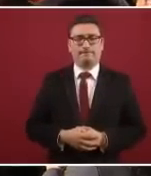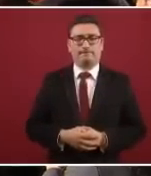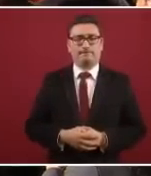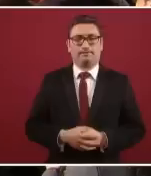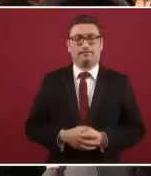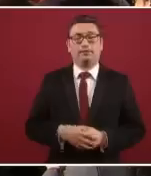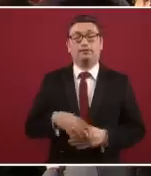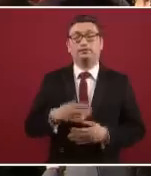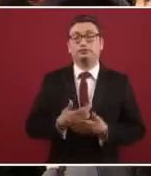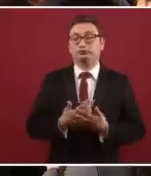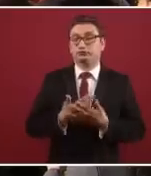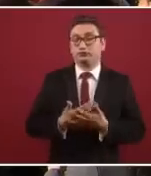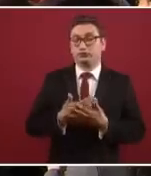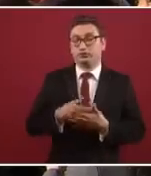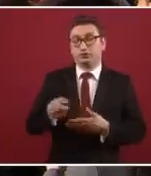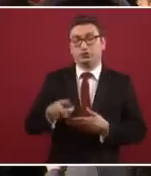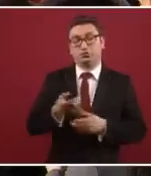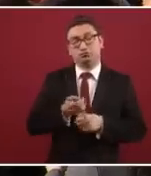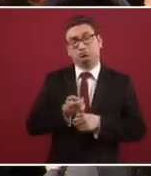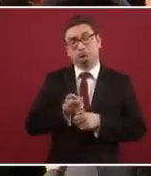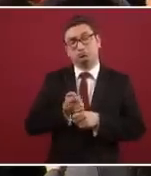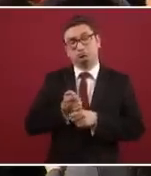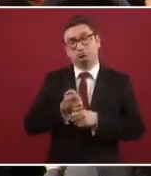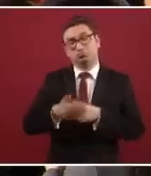los resultados